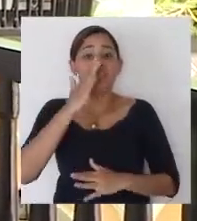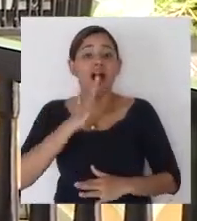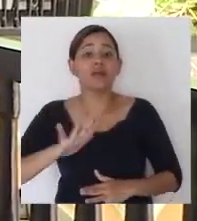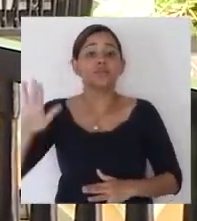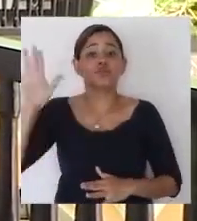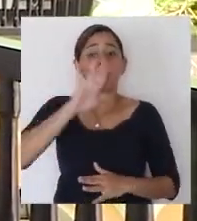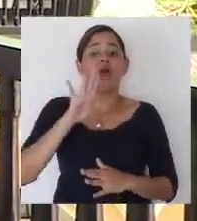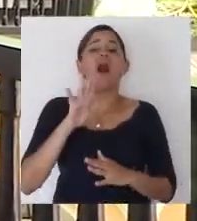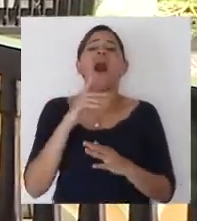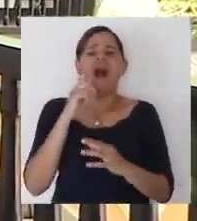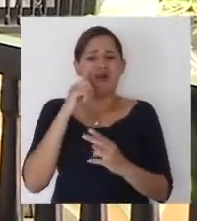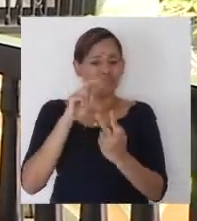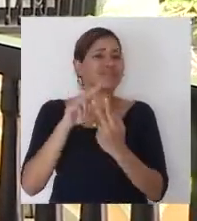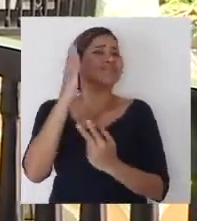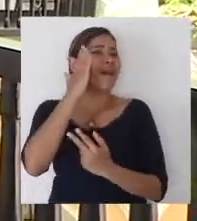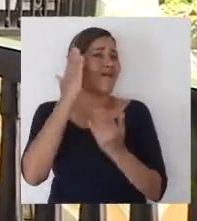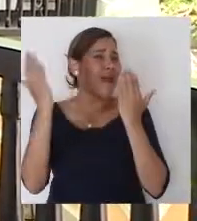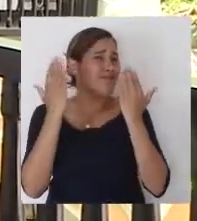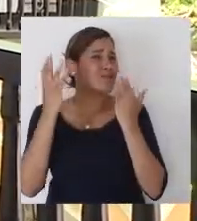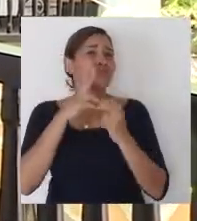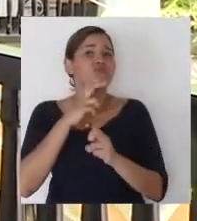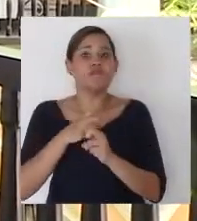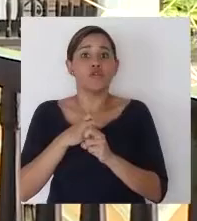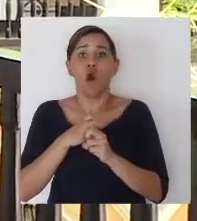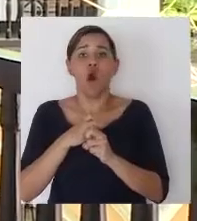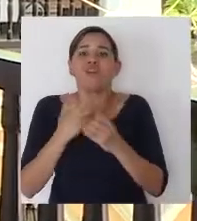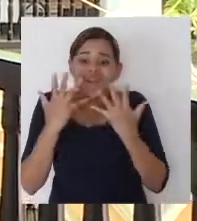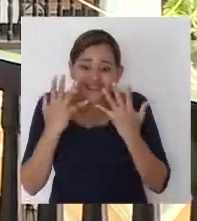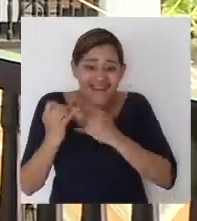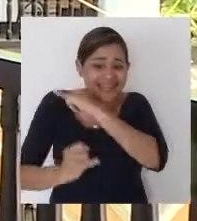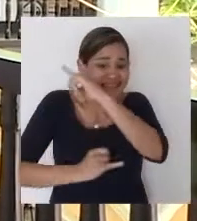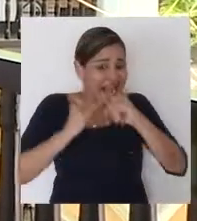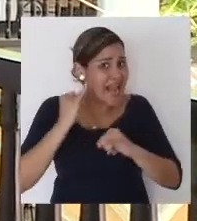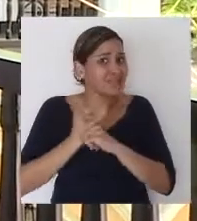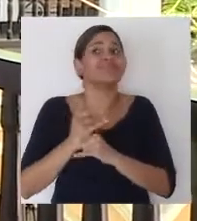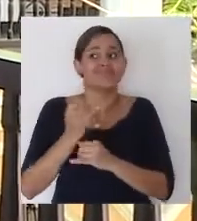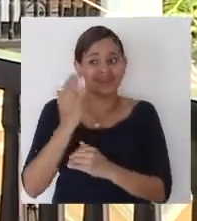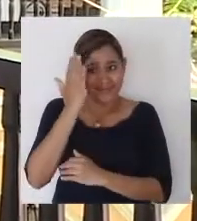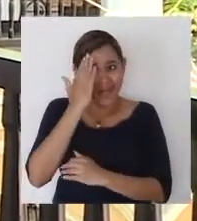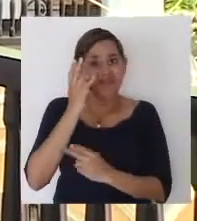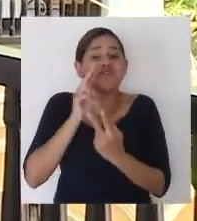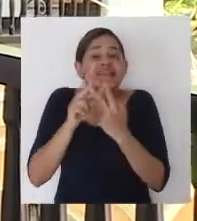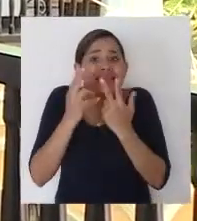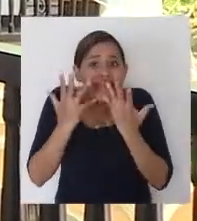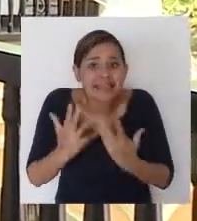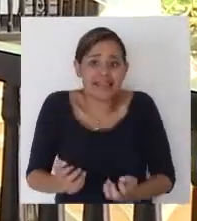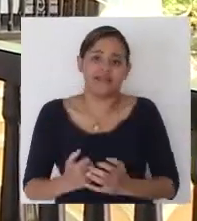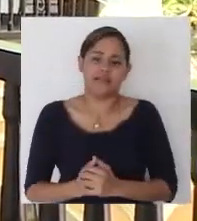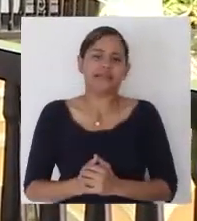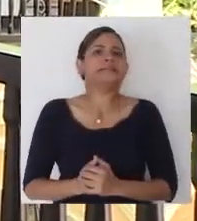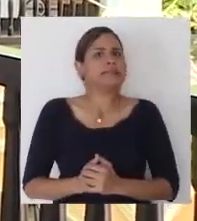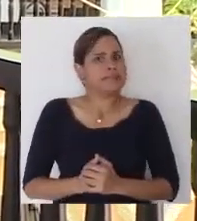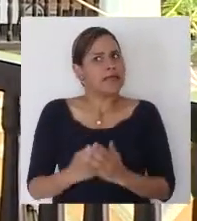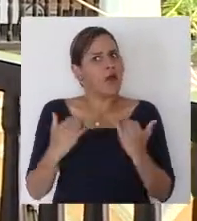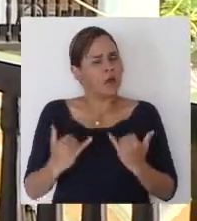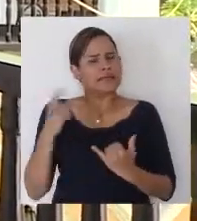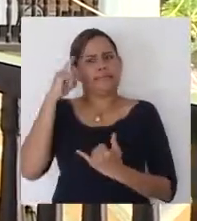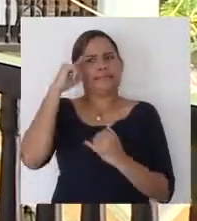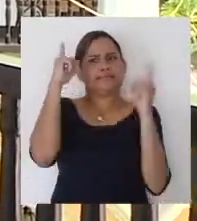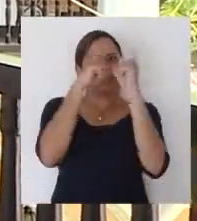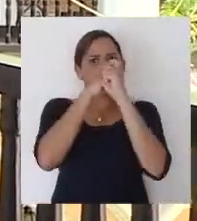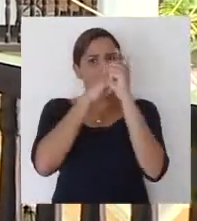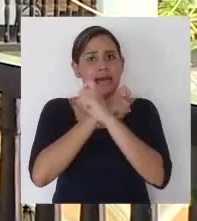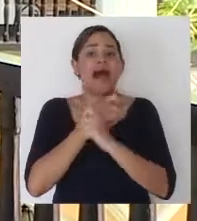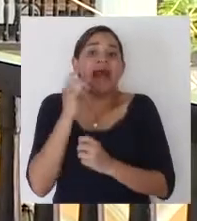trabajo que el profesor tiene integra alrededor de esto en dejado muy buenos resultados nosotros la zona veremos ha construido vídeos entrevistas hemos hecho